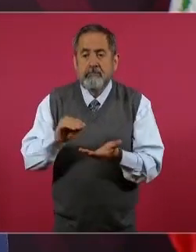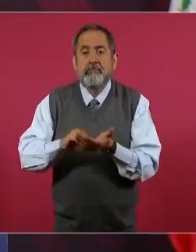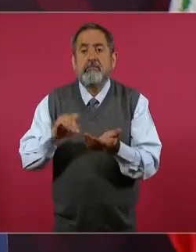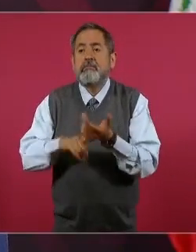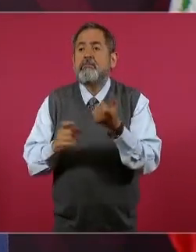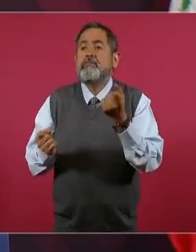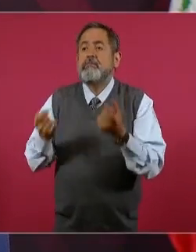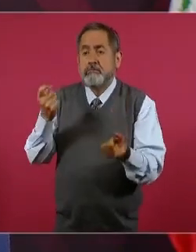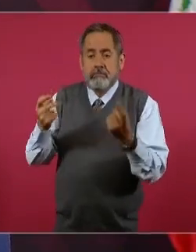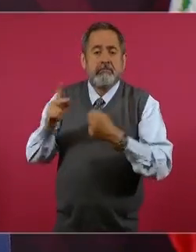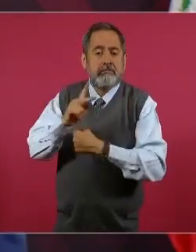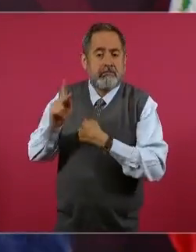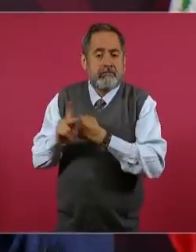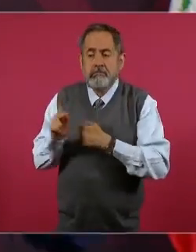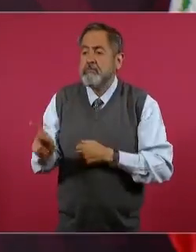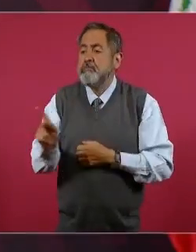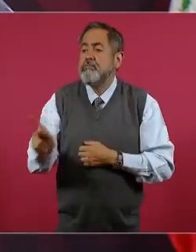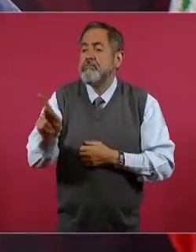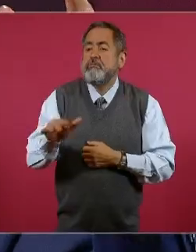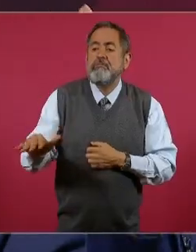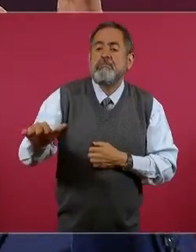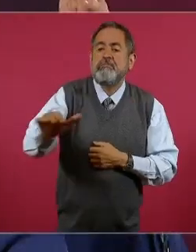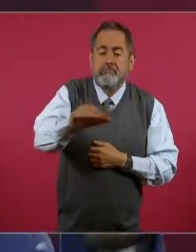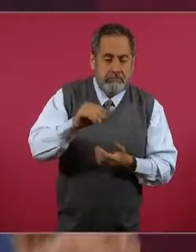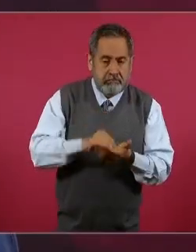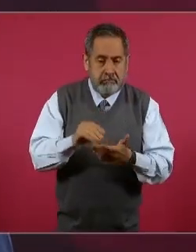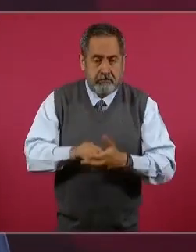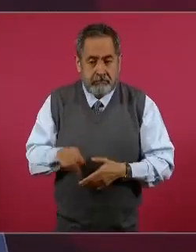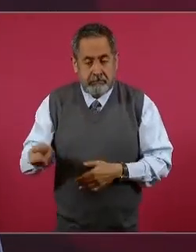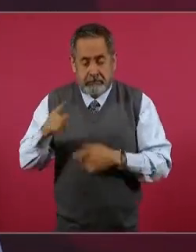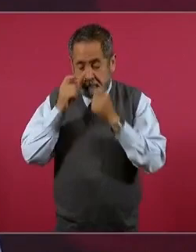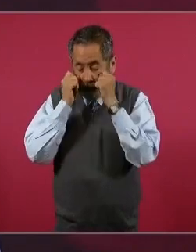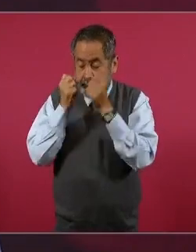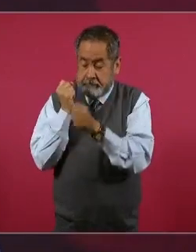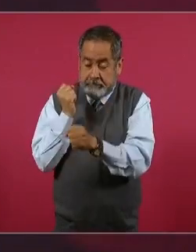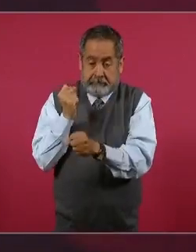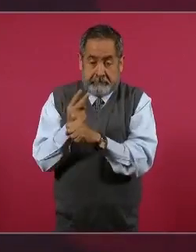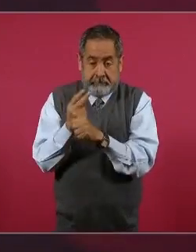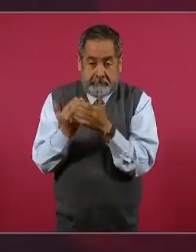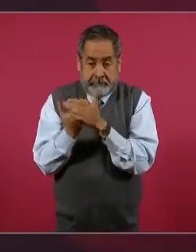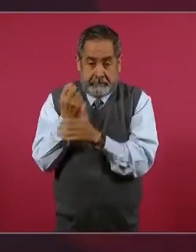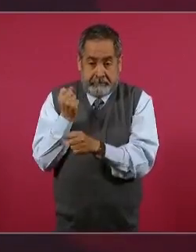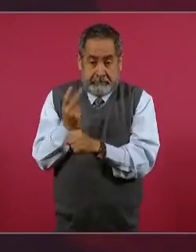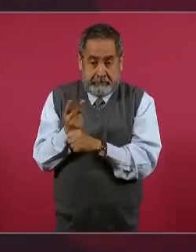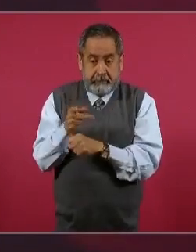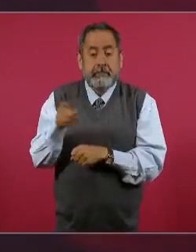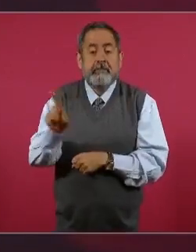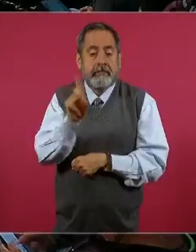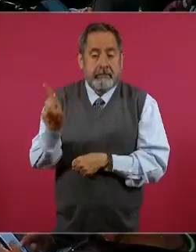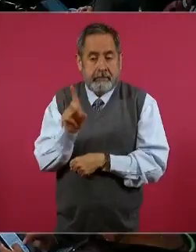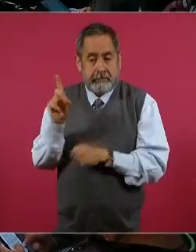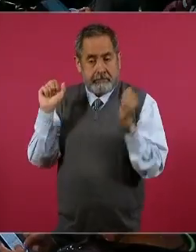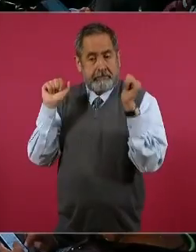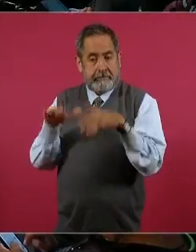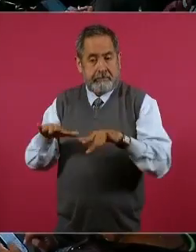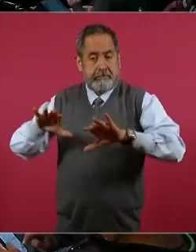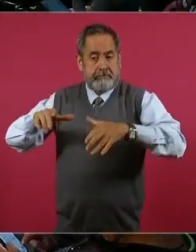pueblos. Ahí está, desde temprano, llega la gente el domingo